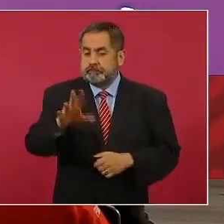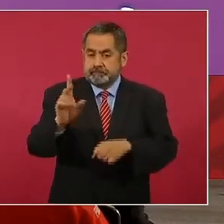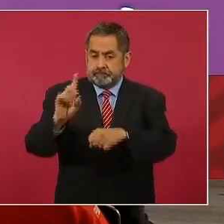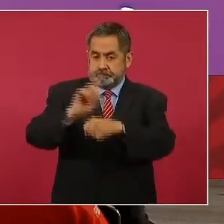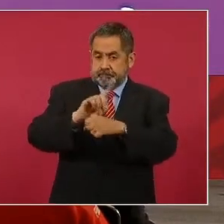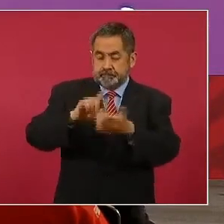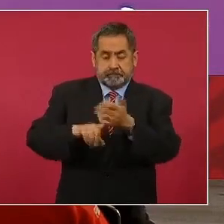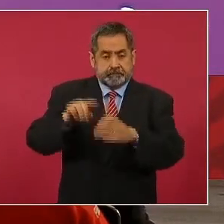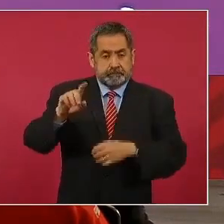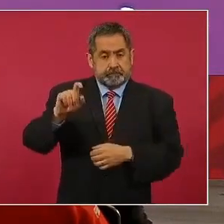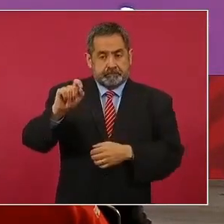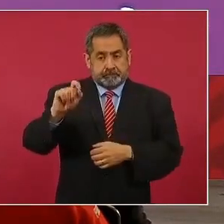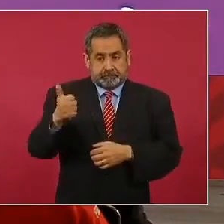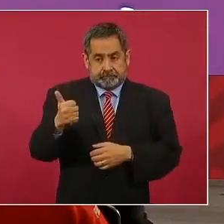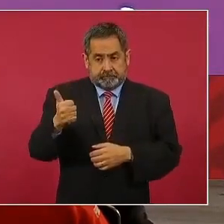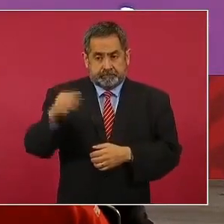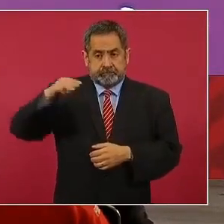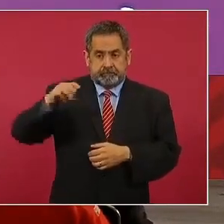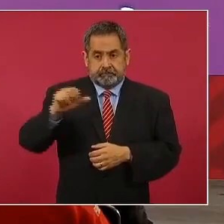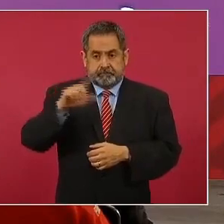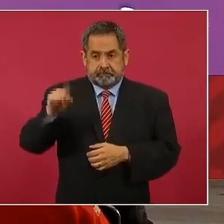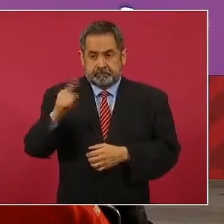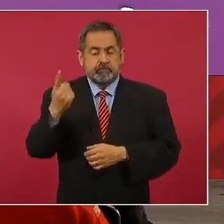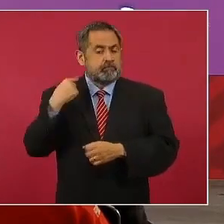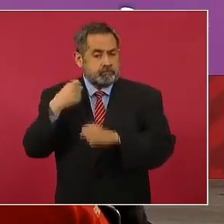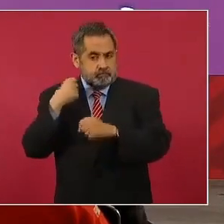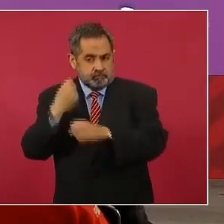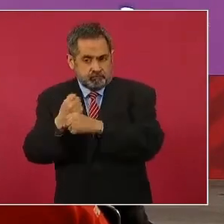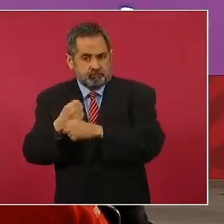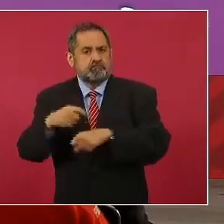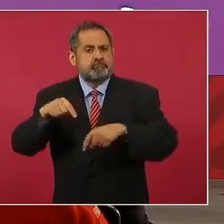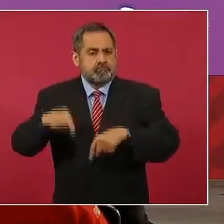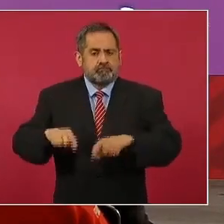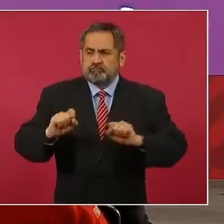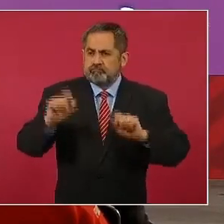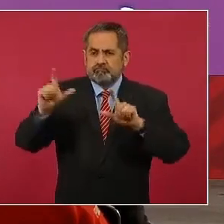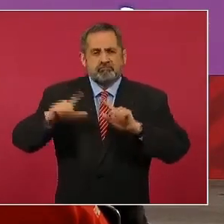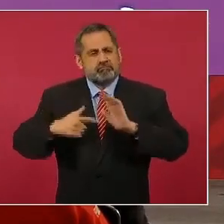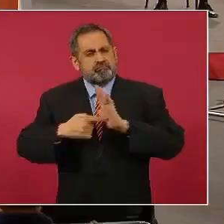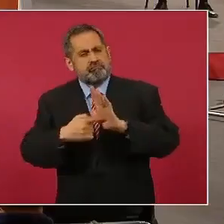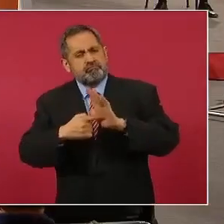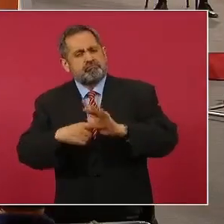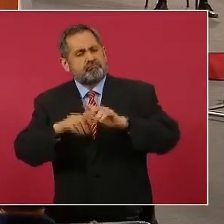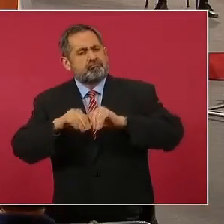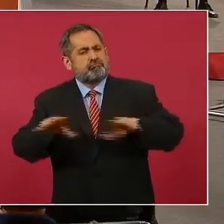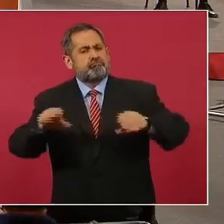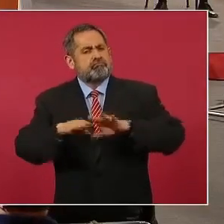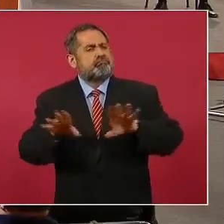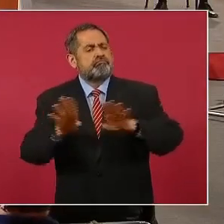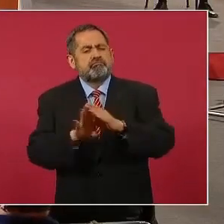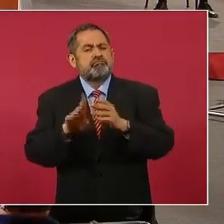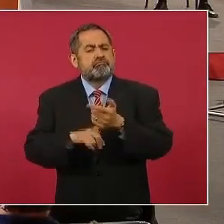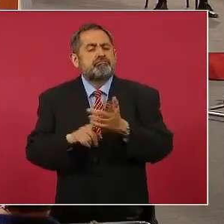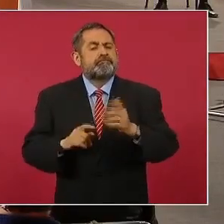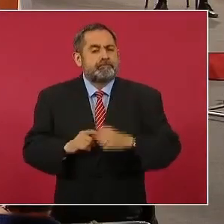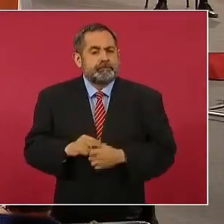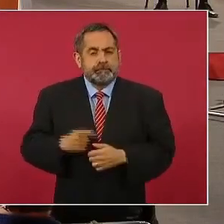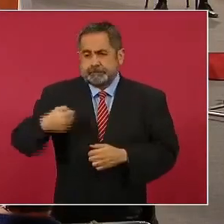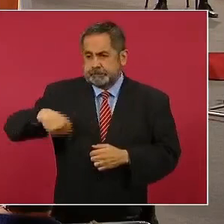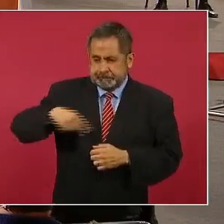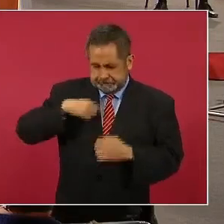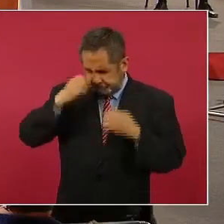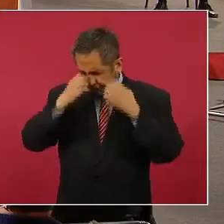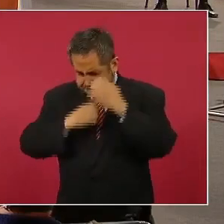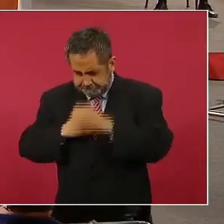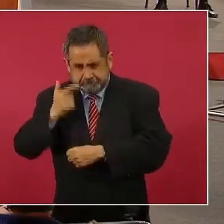de marzo del año pasado presentamos en este mismo foro lo que nosotros